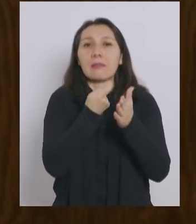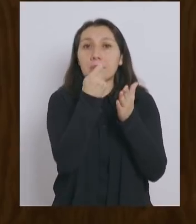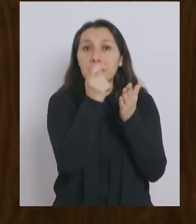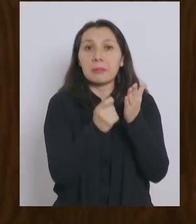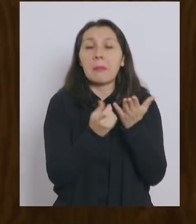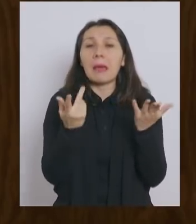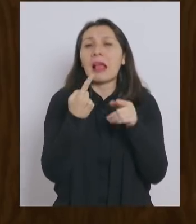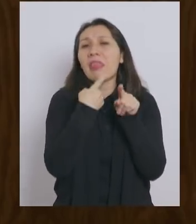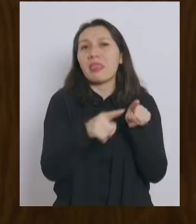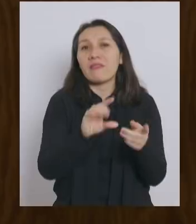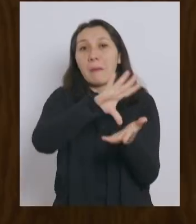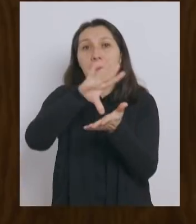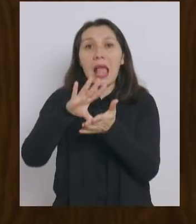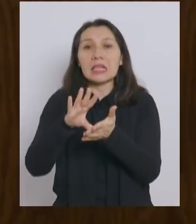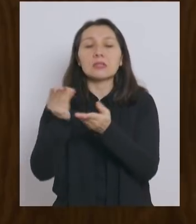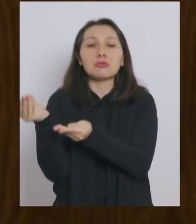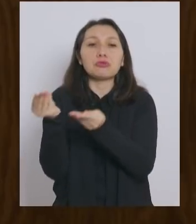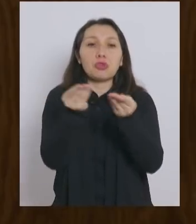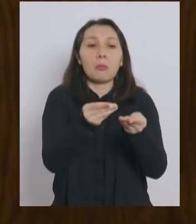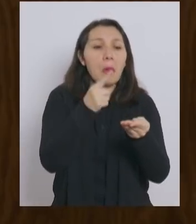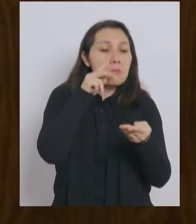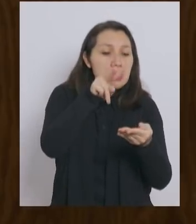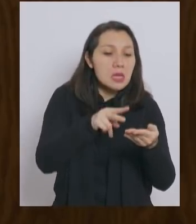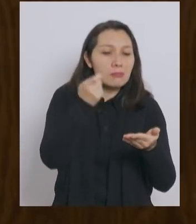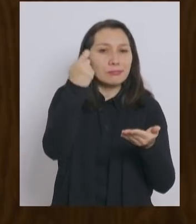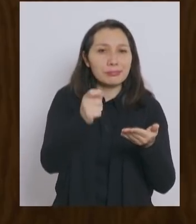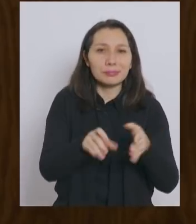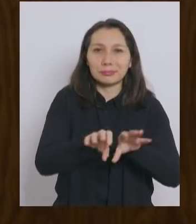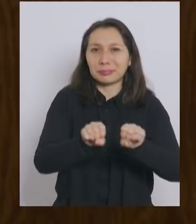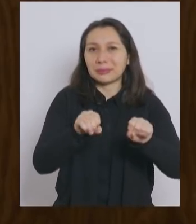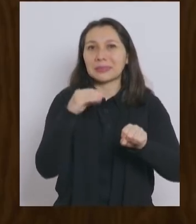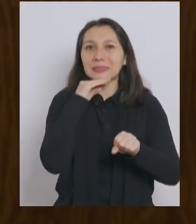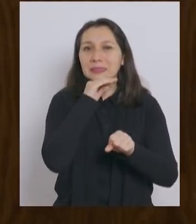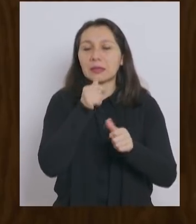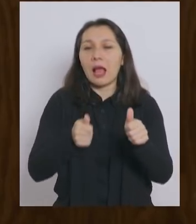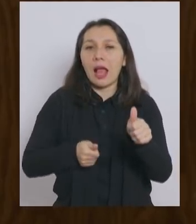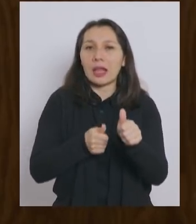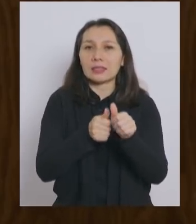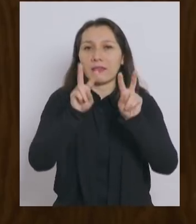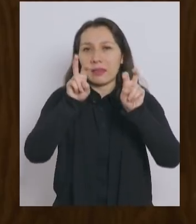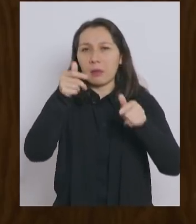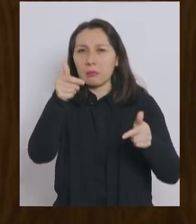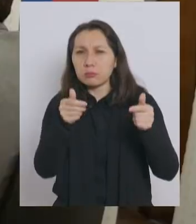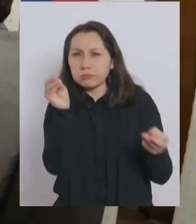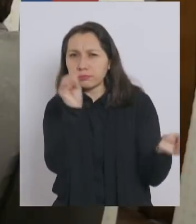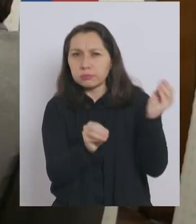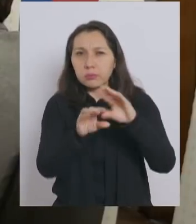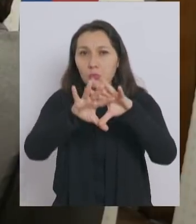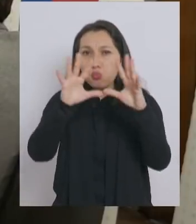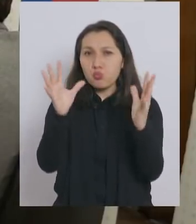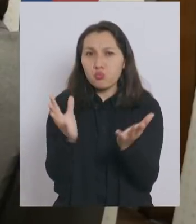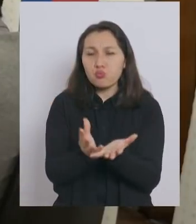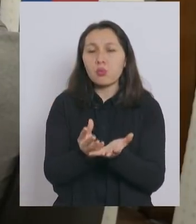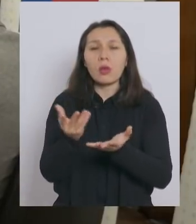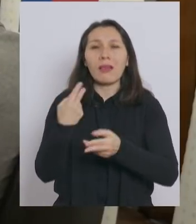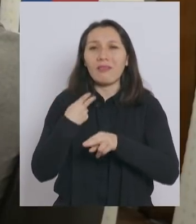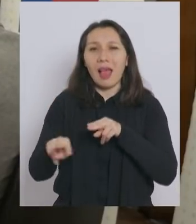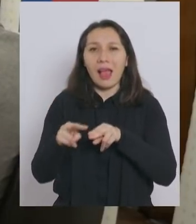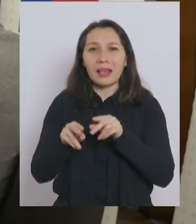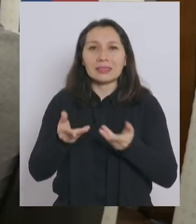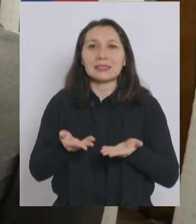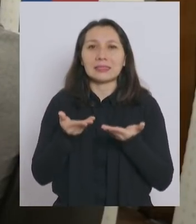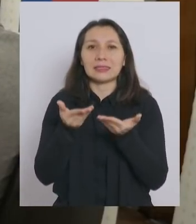disponibles para distintos países en el mundo. Y su función principal es asesorar sobre las políticas y estrategias globales generales que